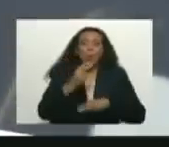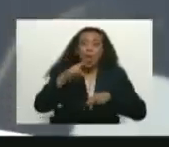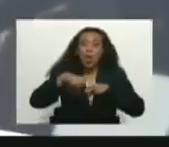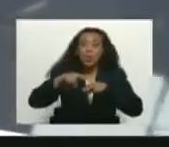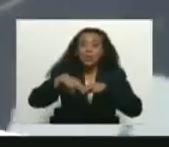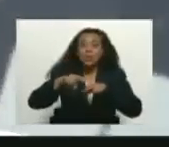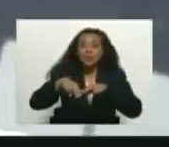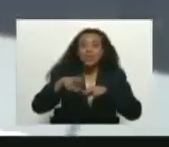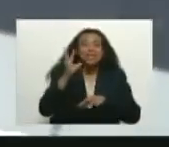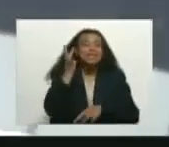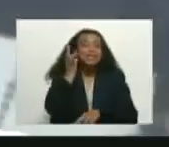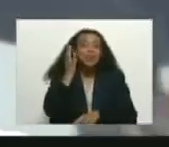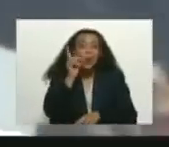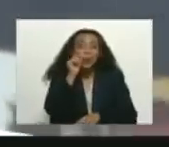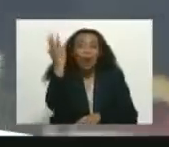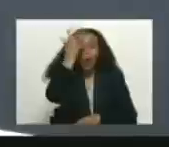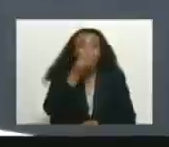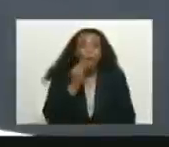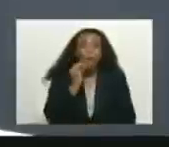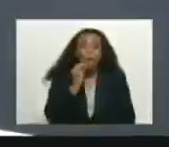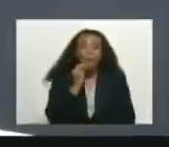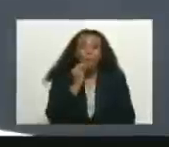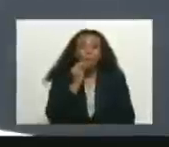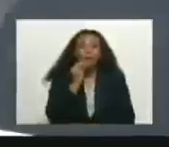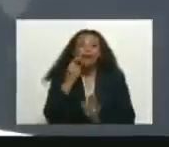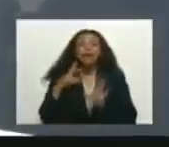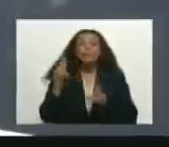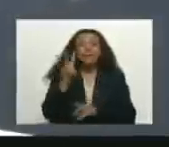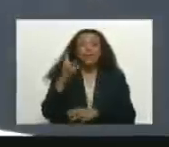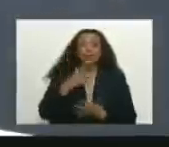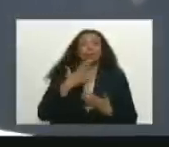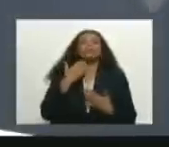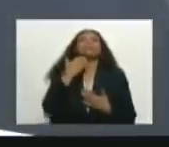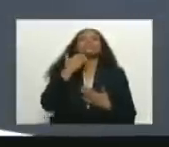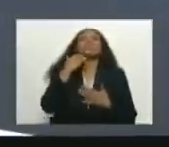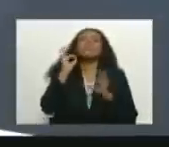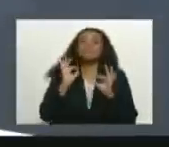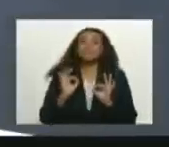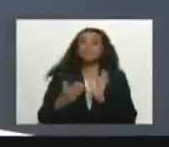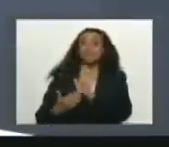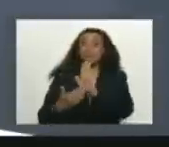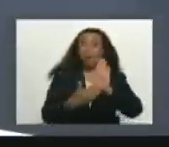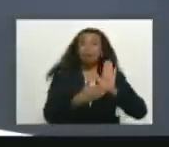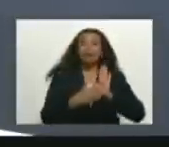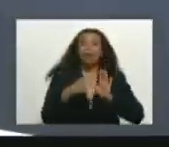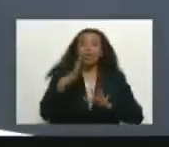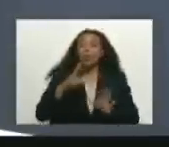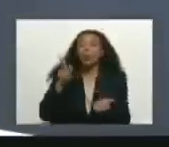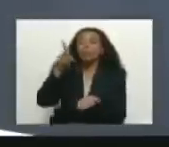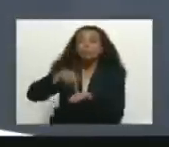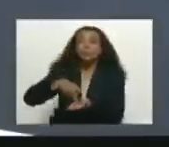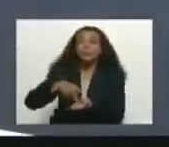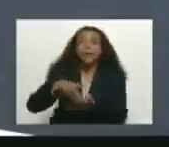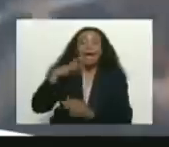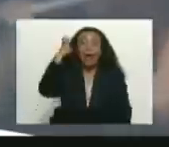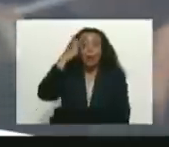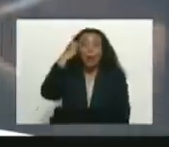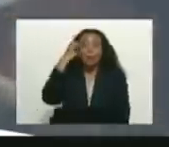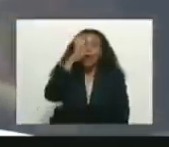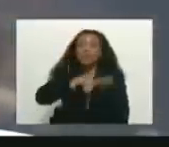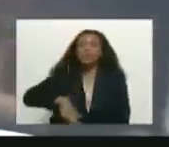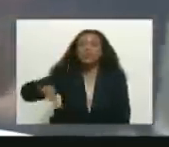niños, niñas y jóvenes llevan el nombre de Venezuela a lo más alto en donde van, en Europa y en el